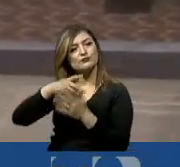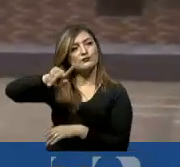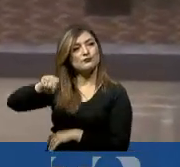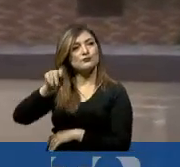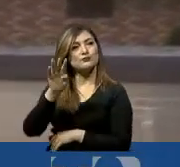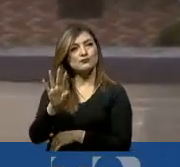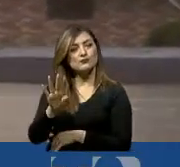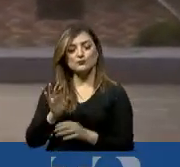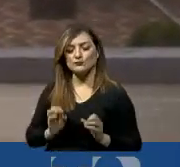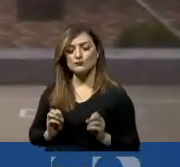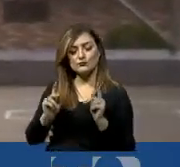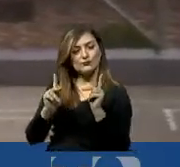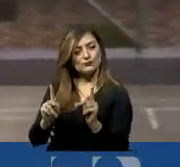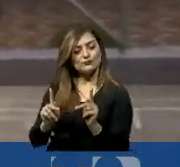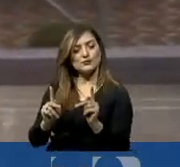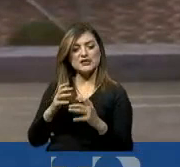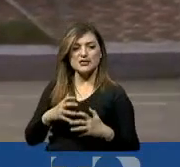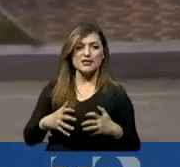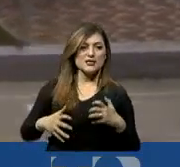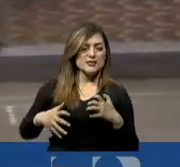que nos brinda de expresar